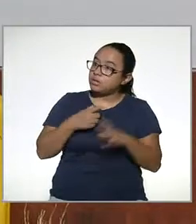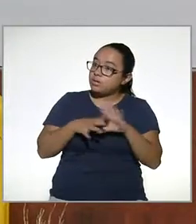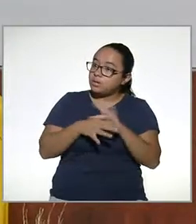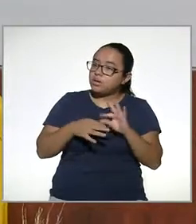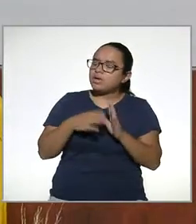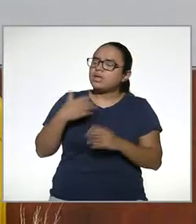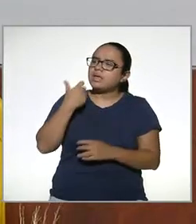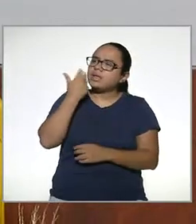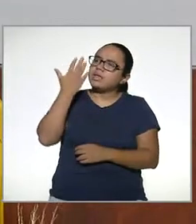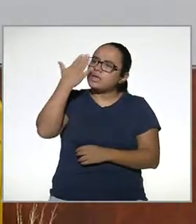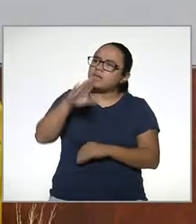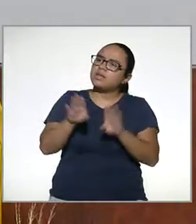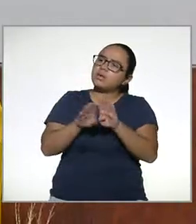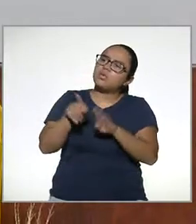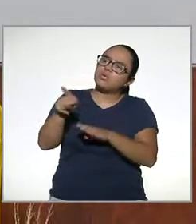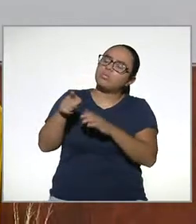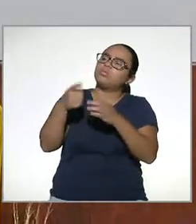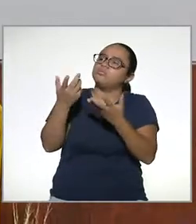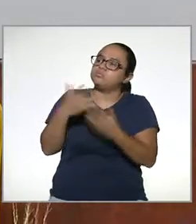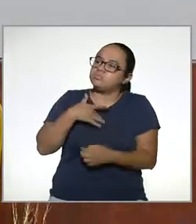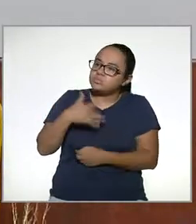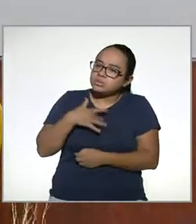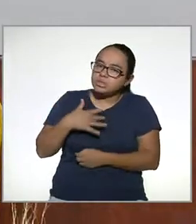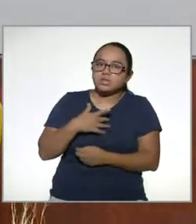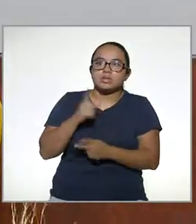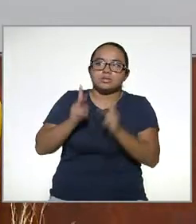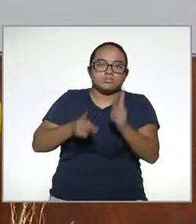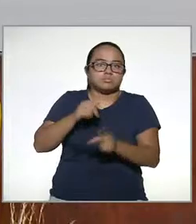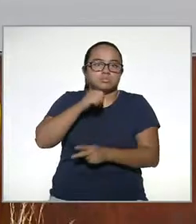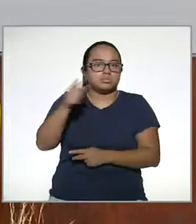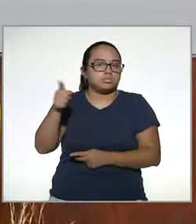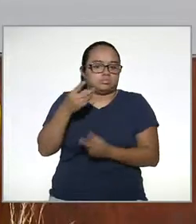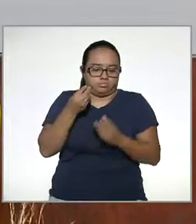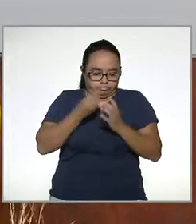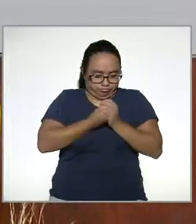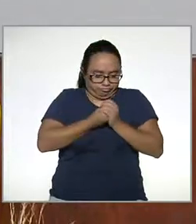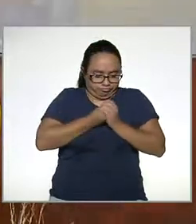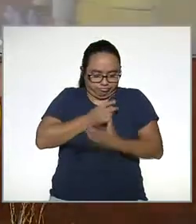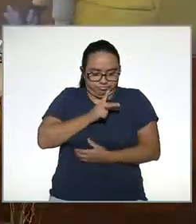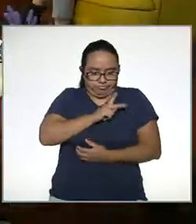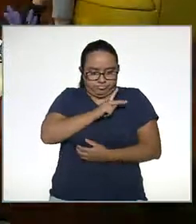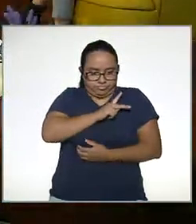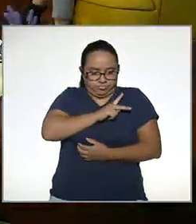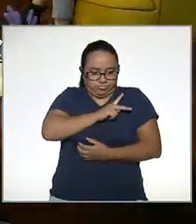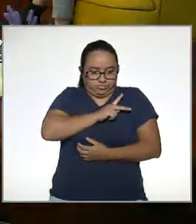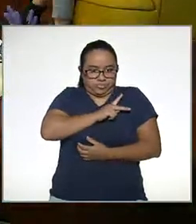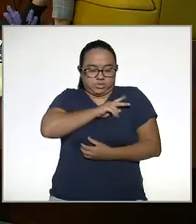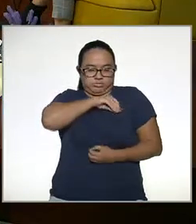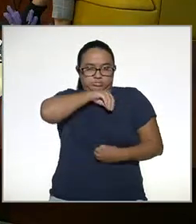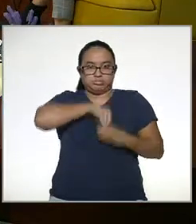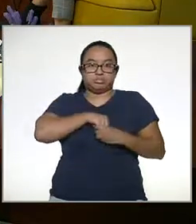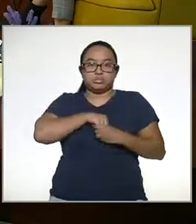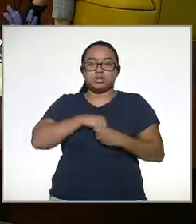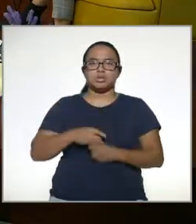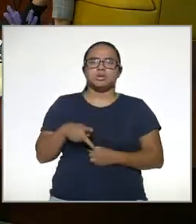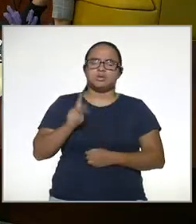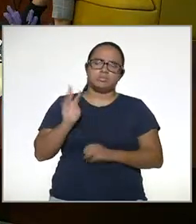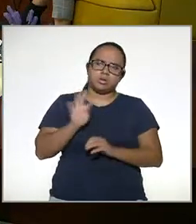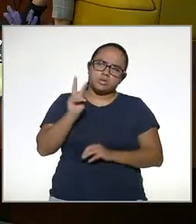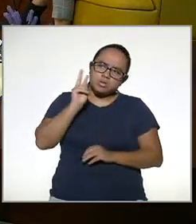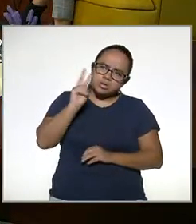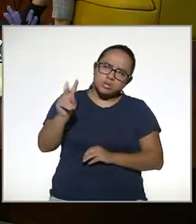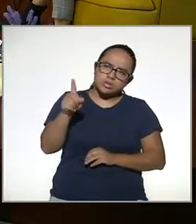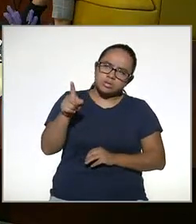cuando quiere saber cómo está y no habla, y como dice ella, todo se lo guarda. Pero después ves que a lo mejor tiene actos ahí medio